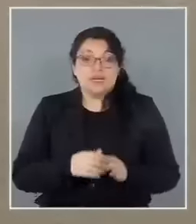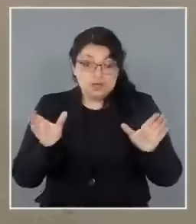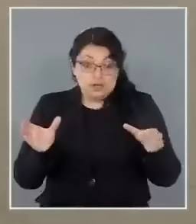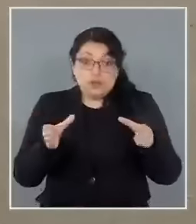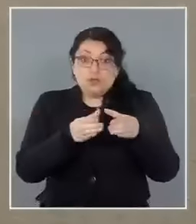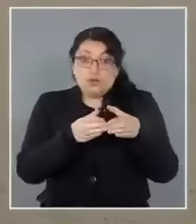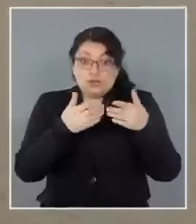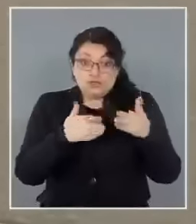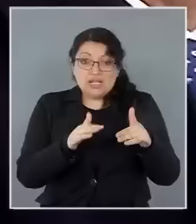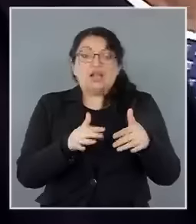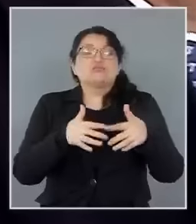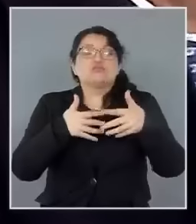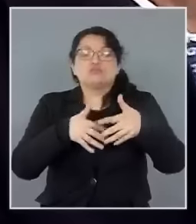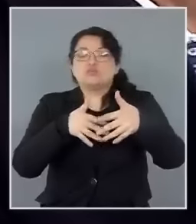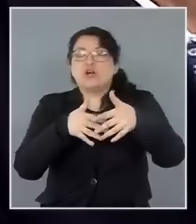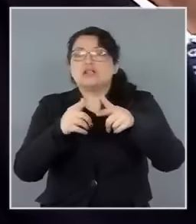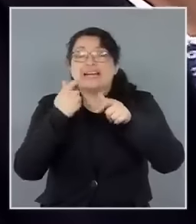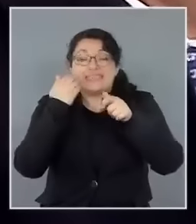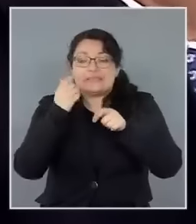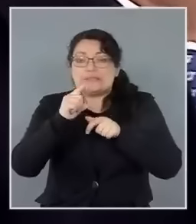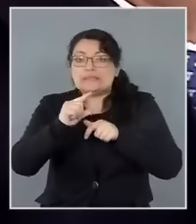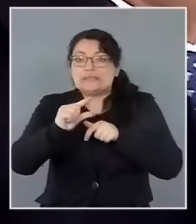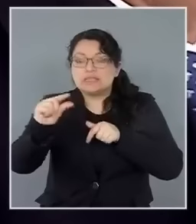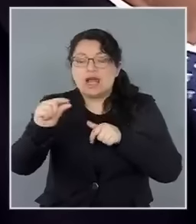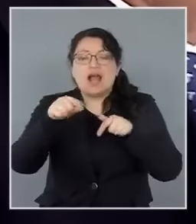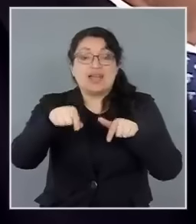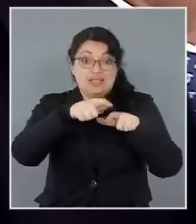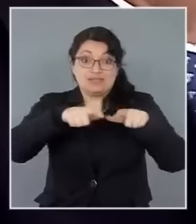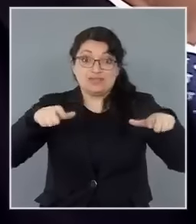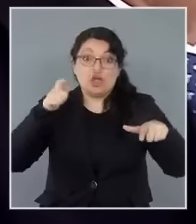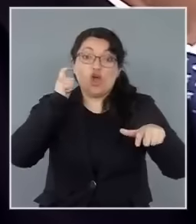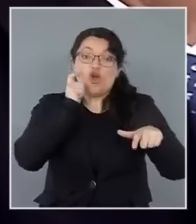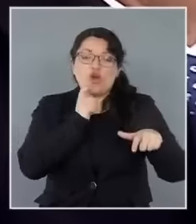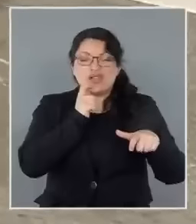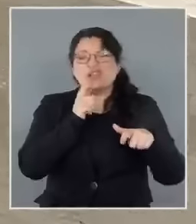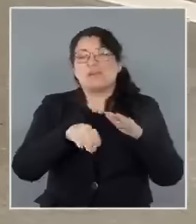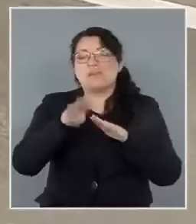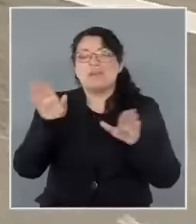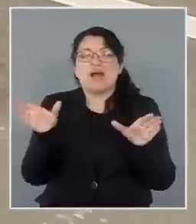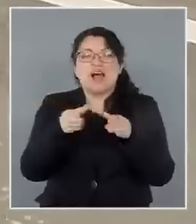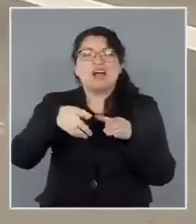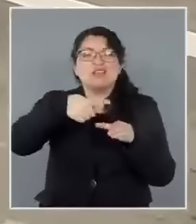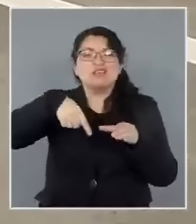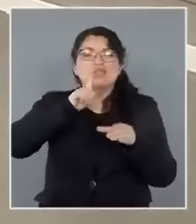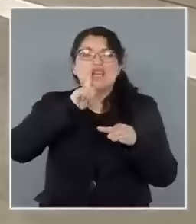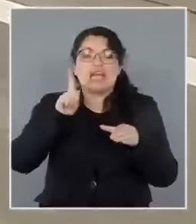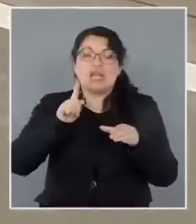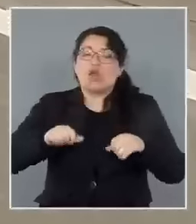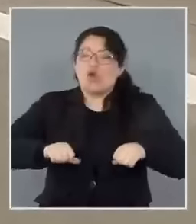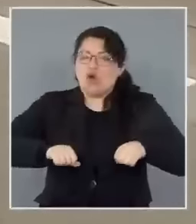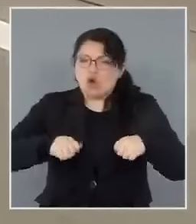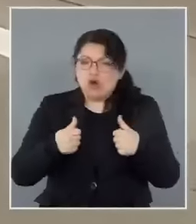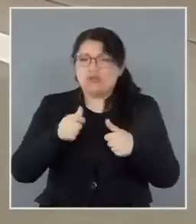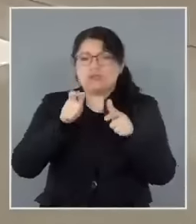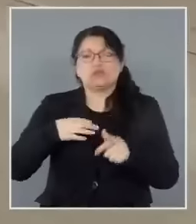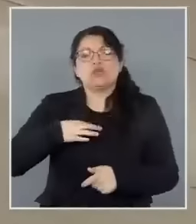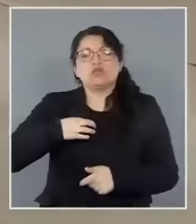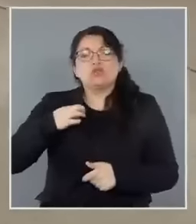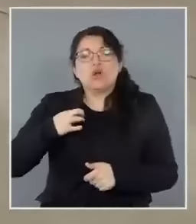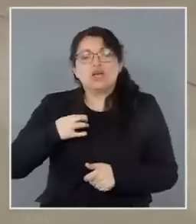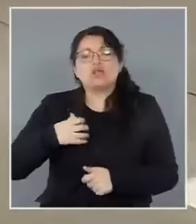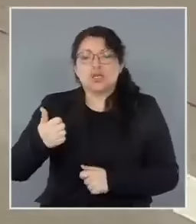tropas que van dejando la lista del Parque O'Higgins se encuentran integradas en su mayor parte por jóvenes ciudadanos que cumplen con